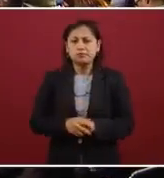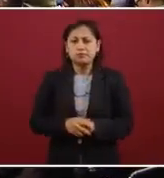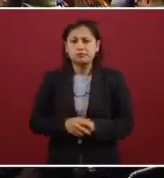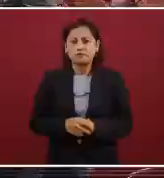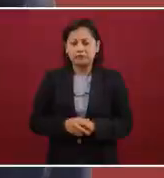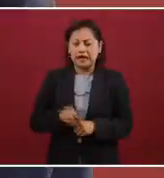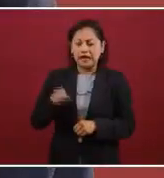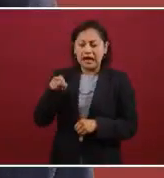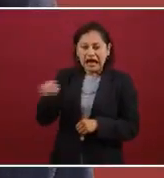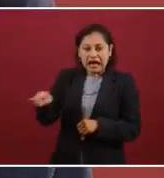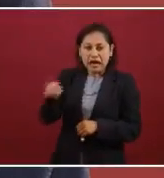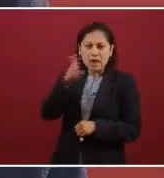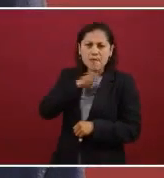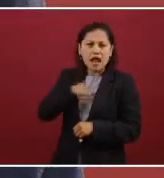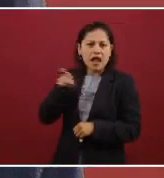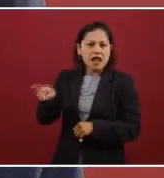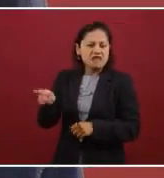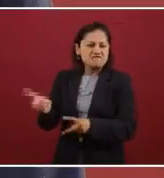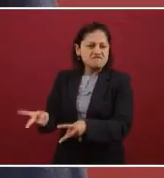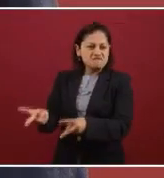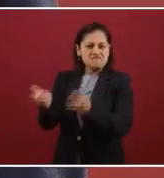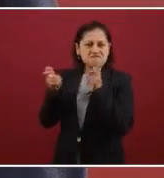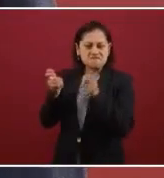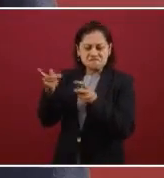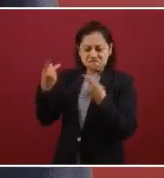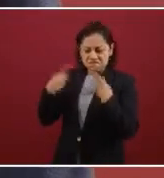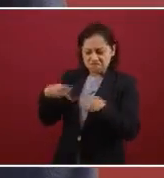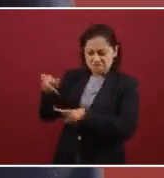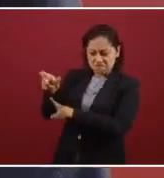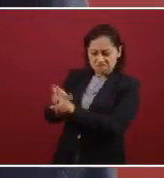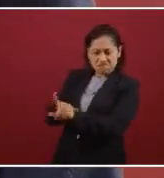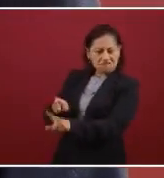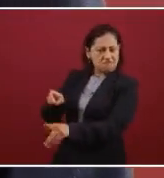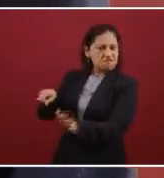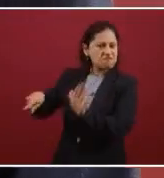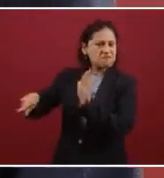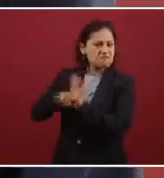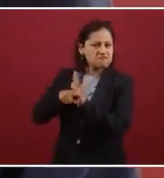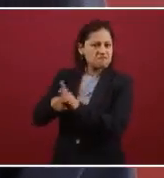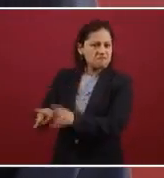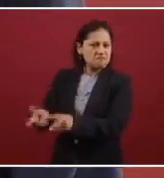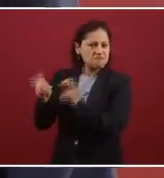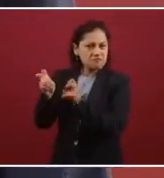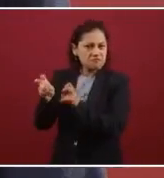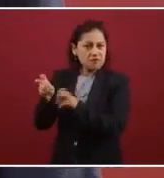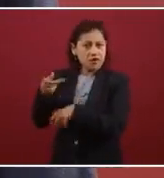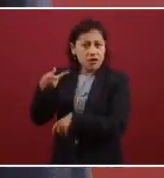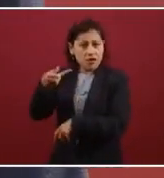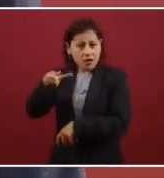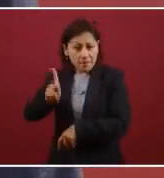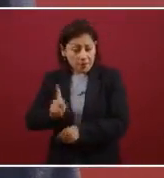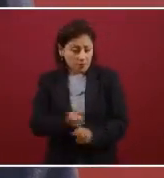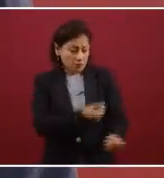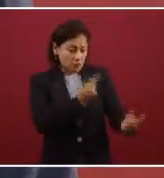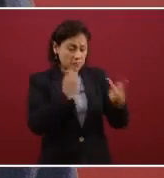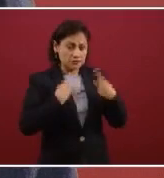era un ladrón, y ellos estaban haciendo negocios,